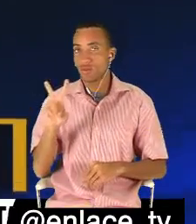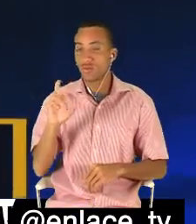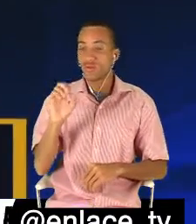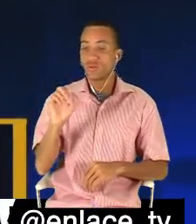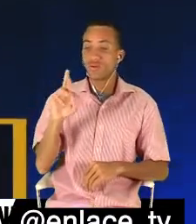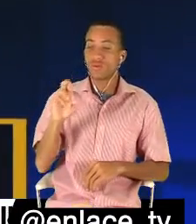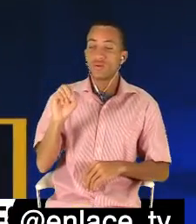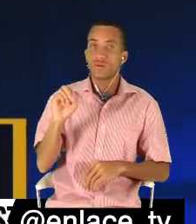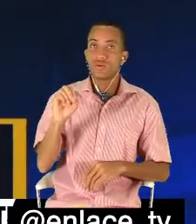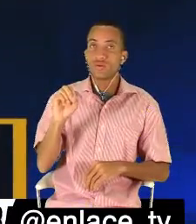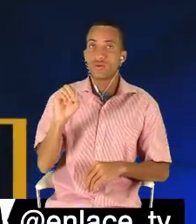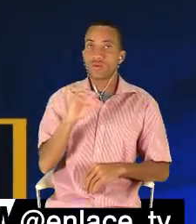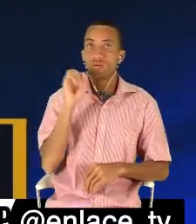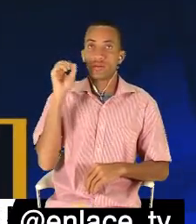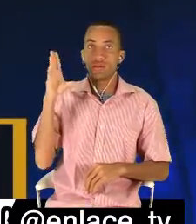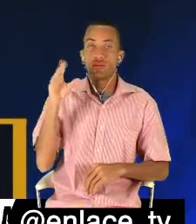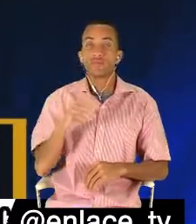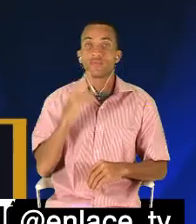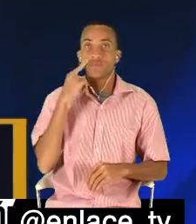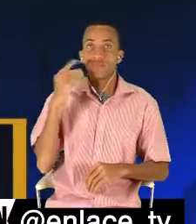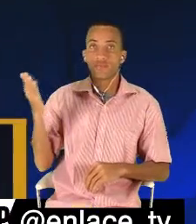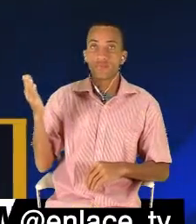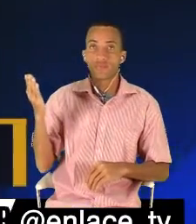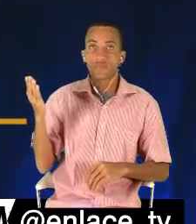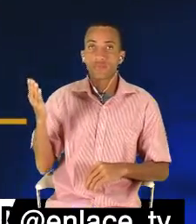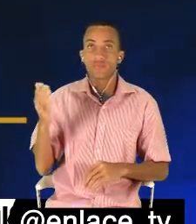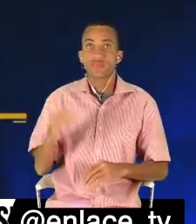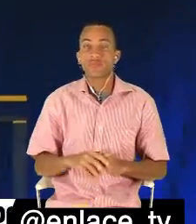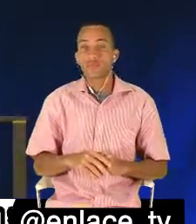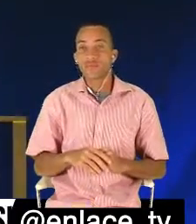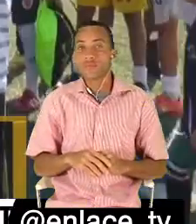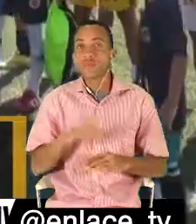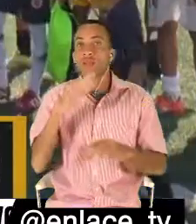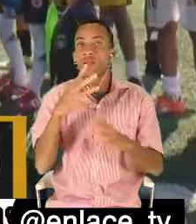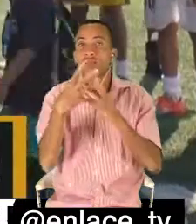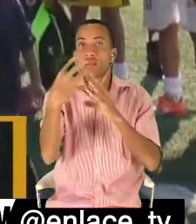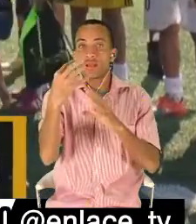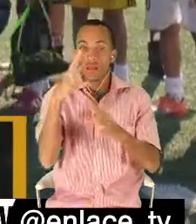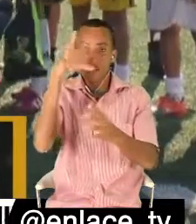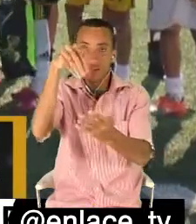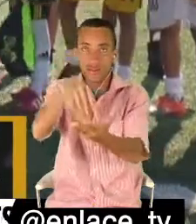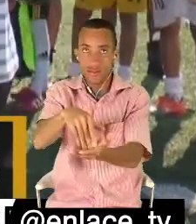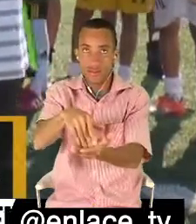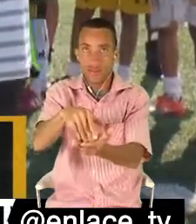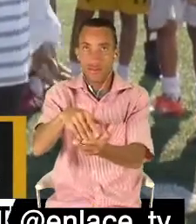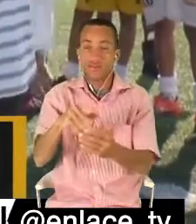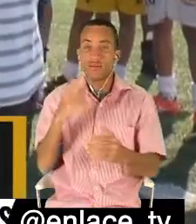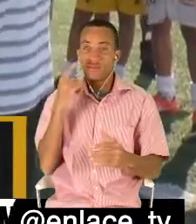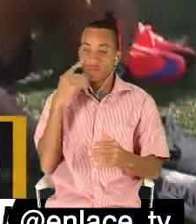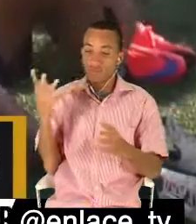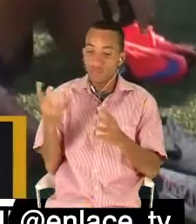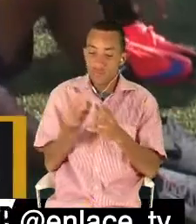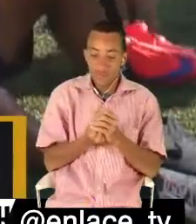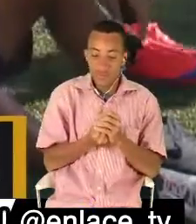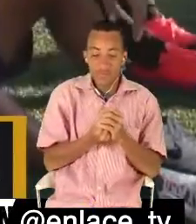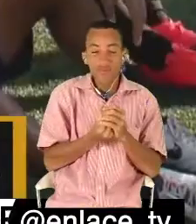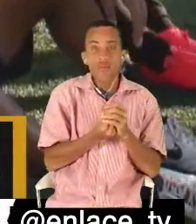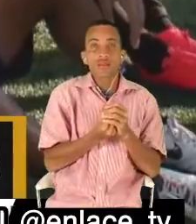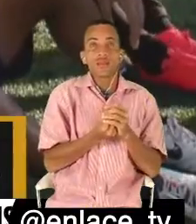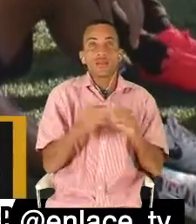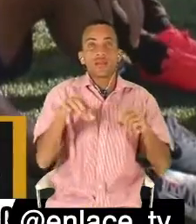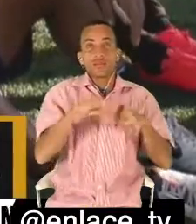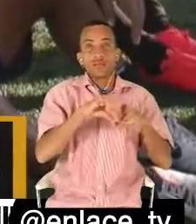defensa central José Cuadrado, el arquero Diego Salcedo y el delantero Josep Pereira, integrantes de la nómina de Alianza Petrolera Sub-17,